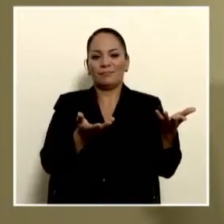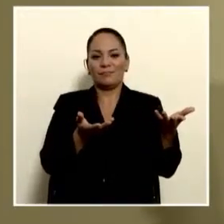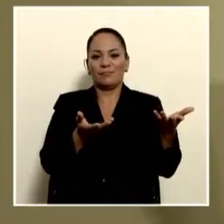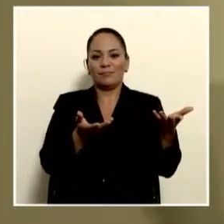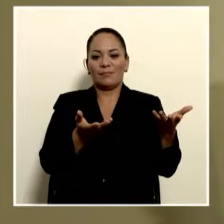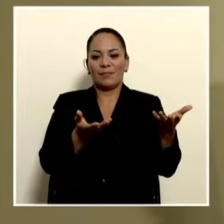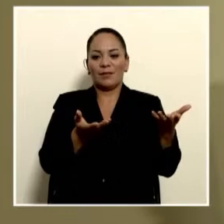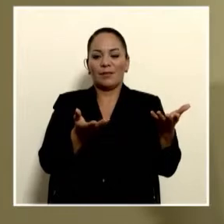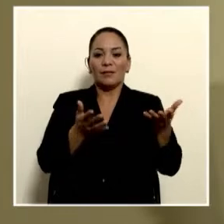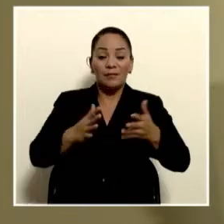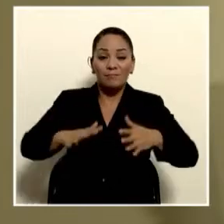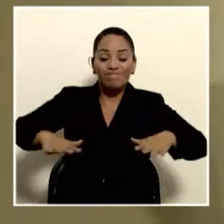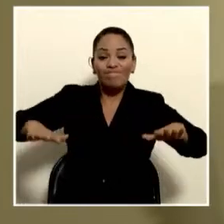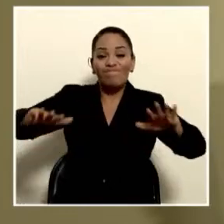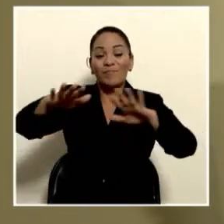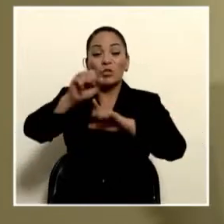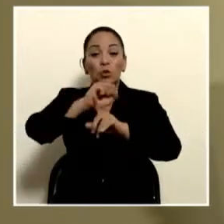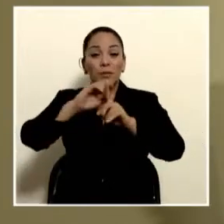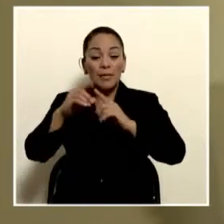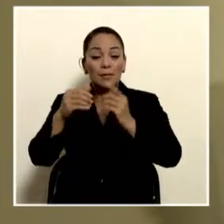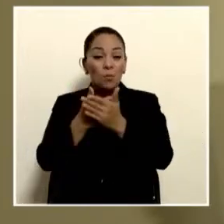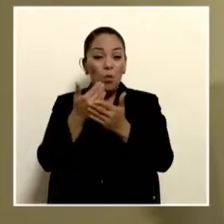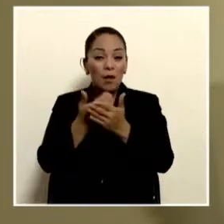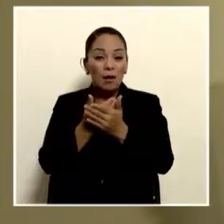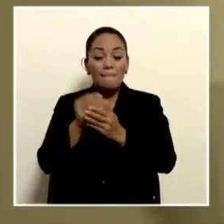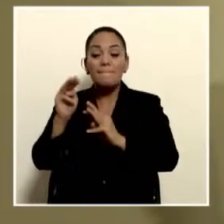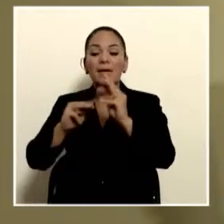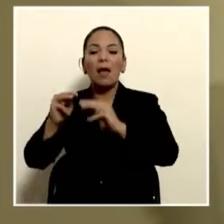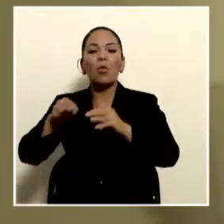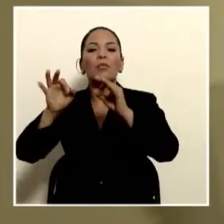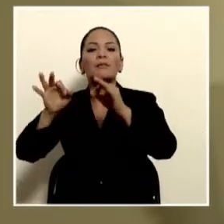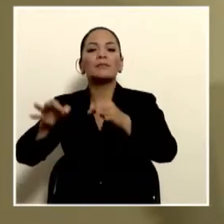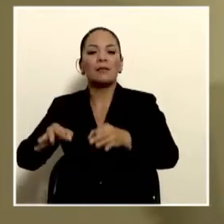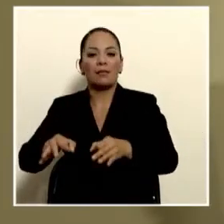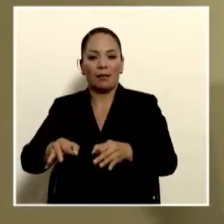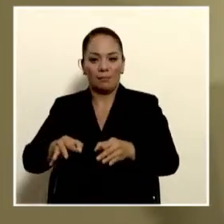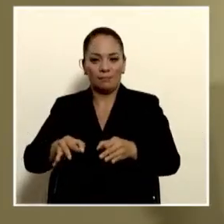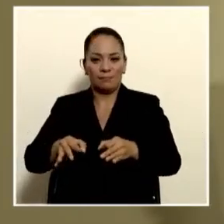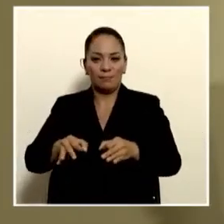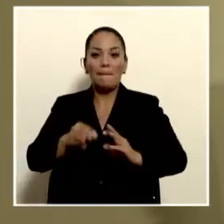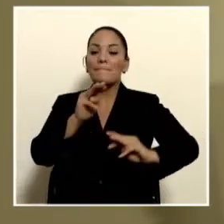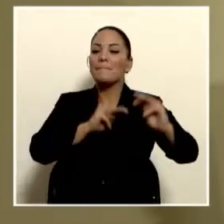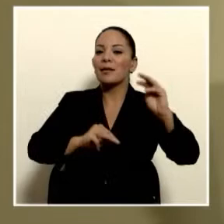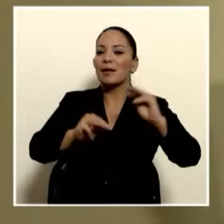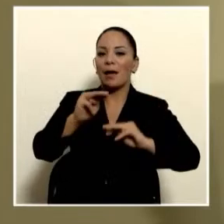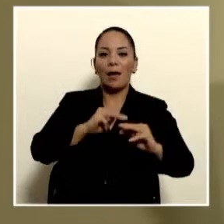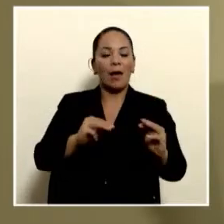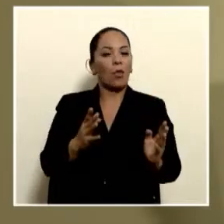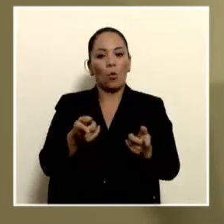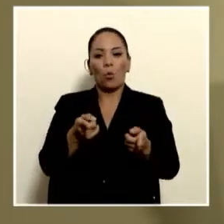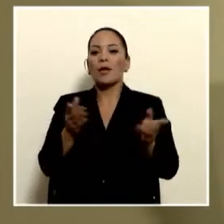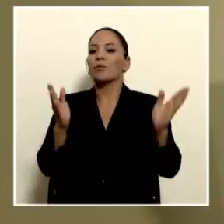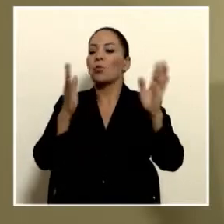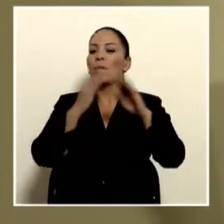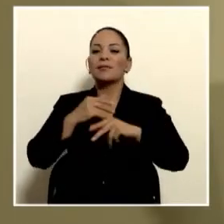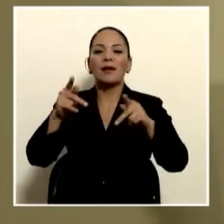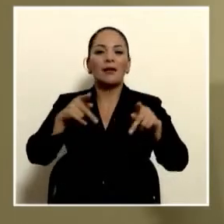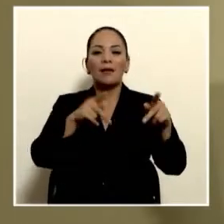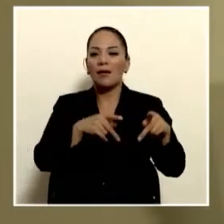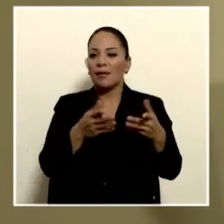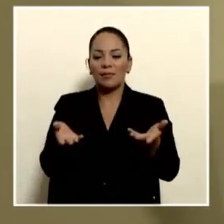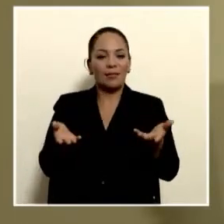es el mercado el que decide, pero un mercado donde no haya gente